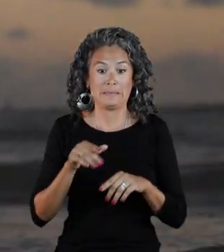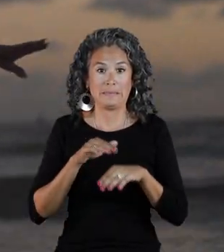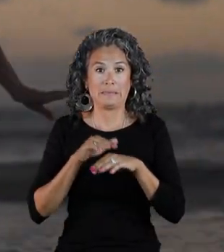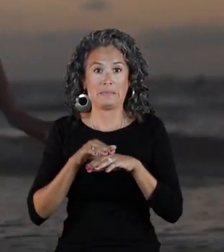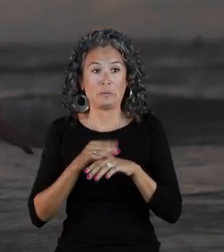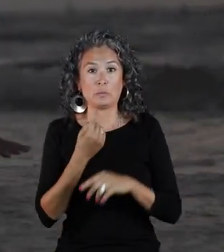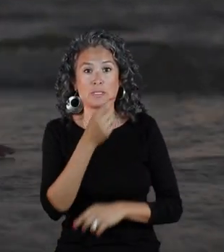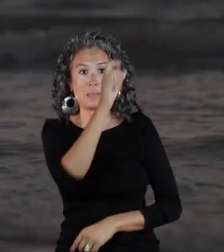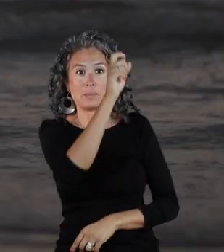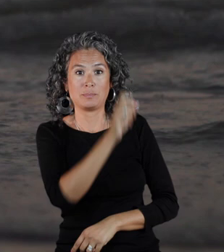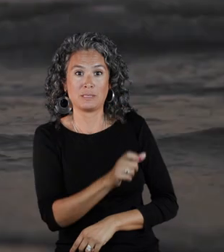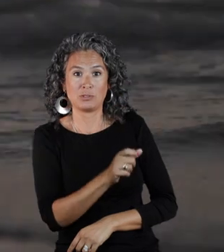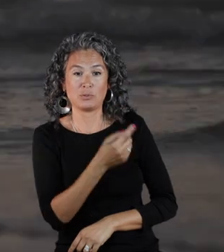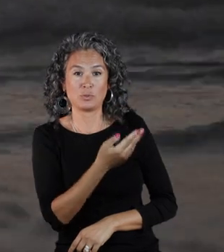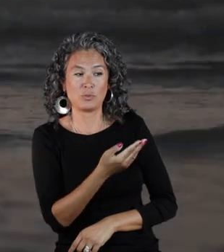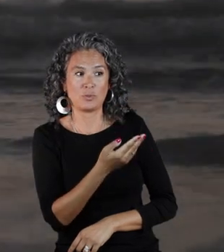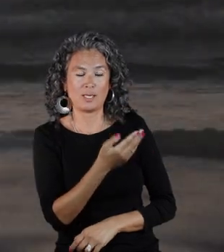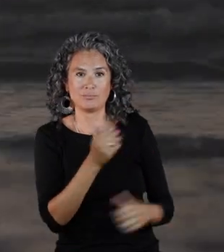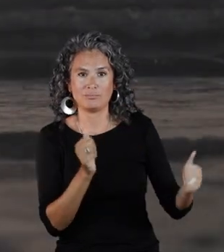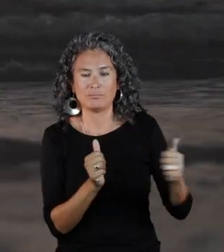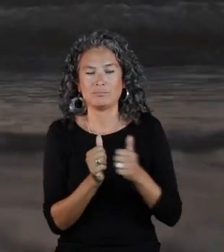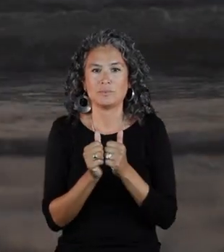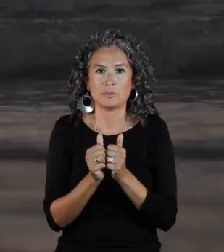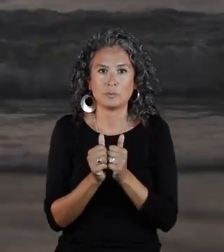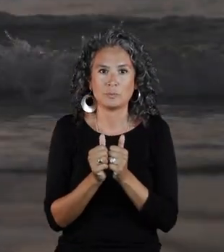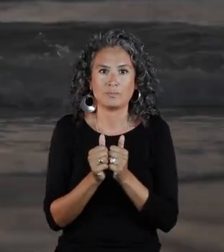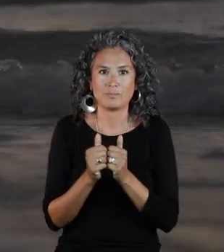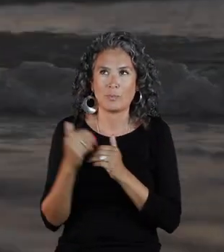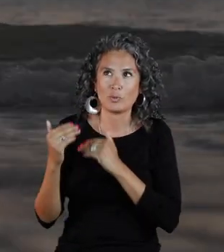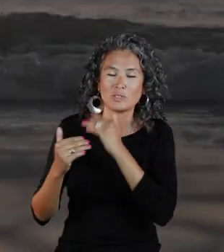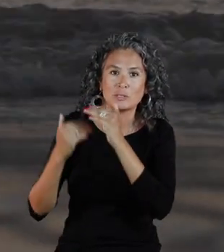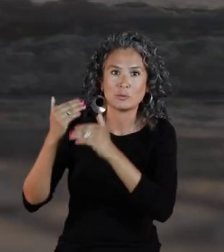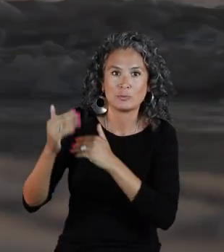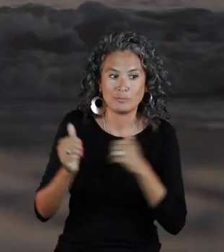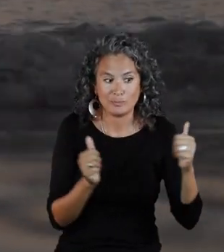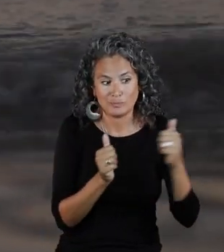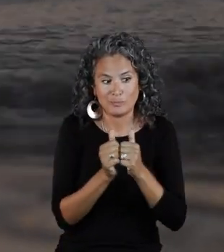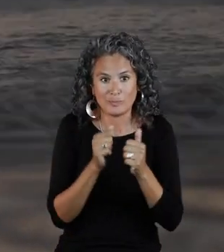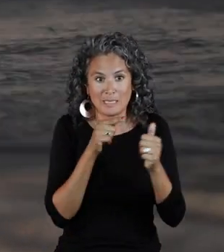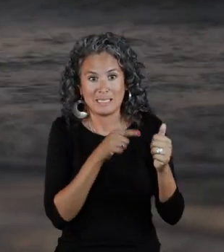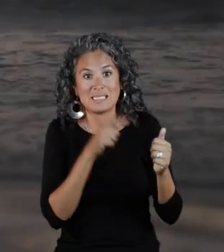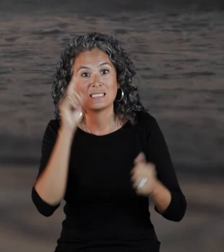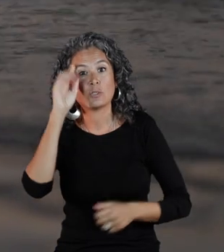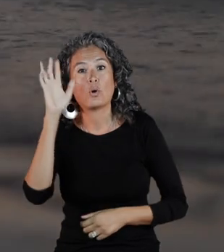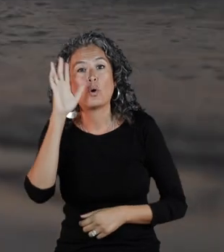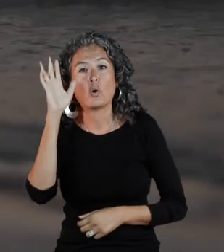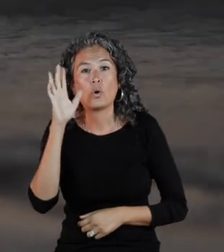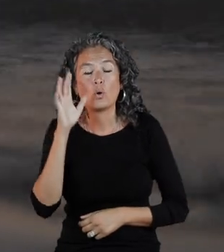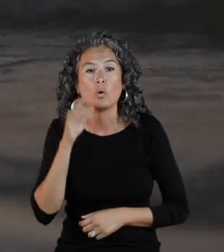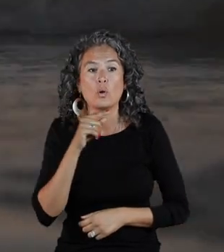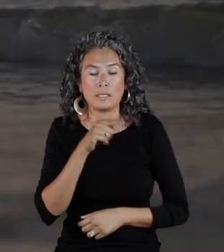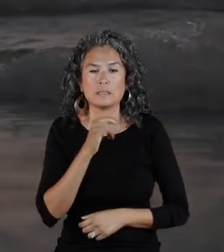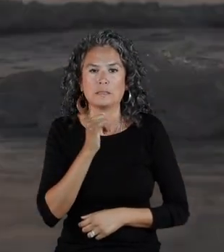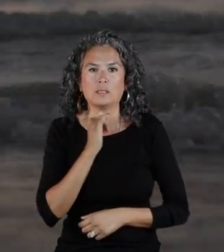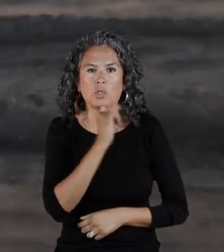hubo una persona que me acompañó en ese camino, una psicóloga a la